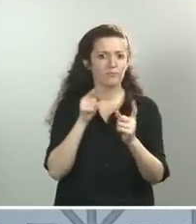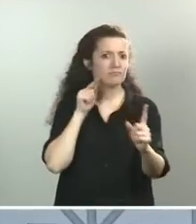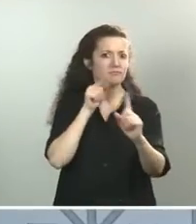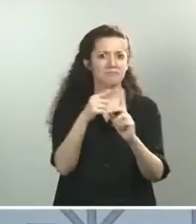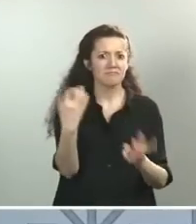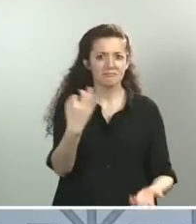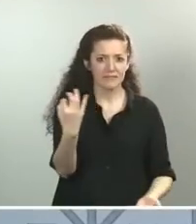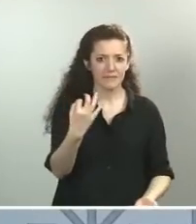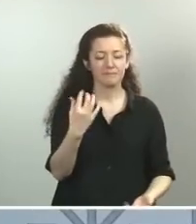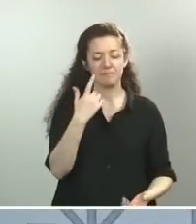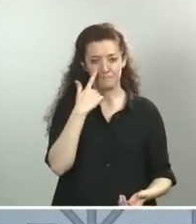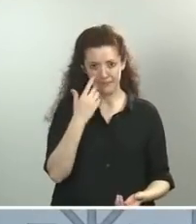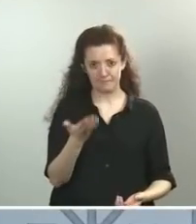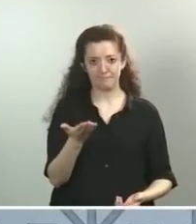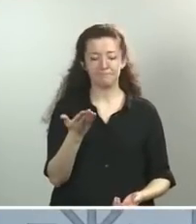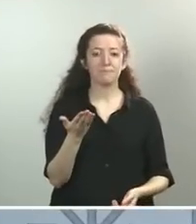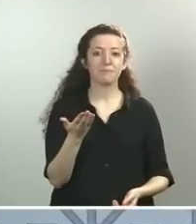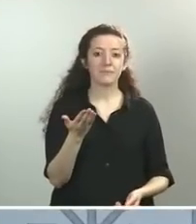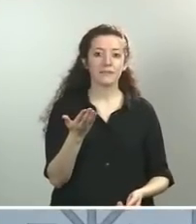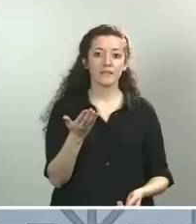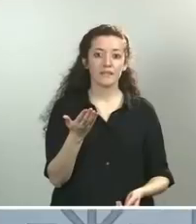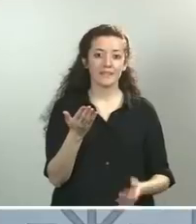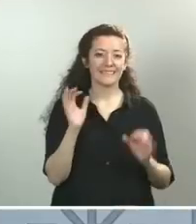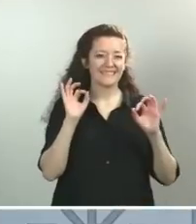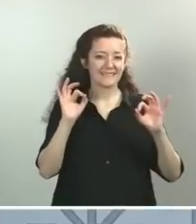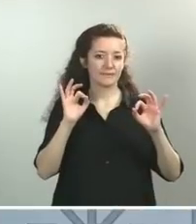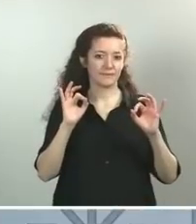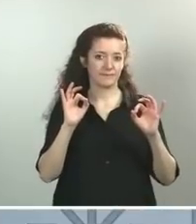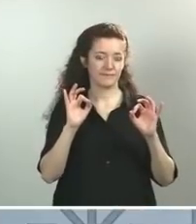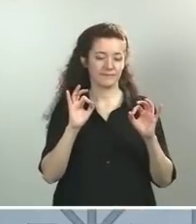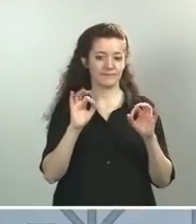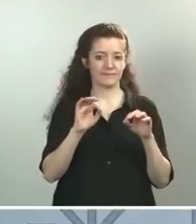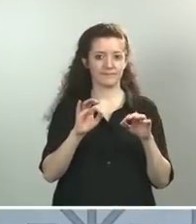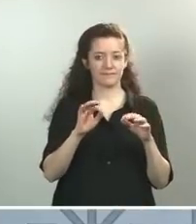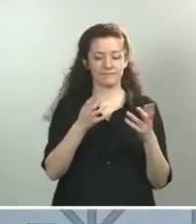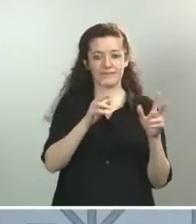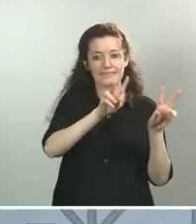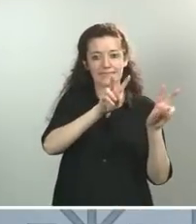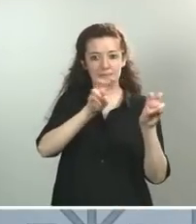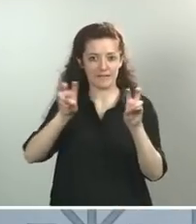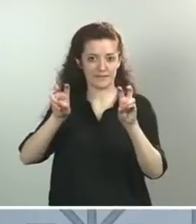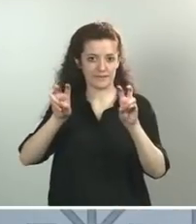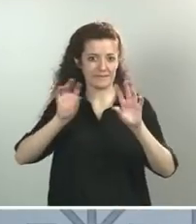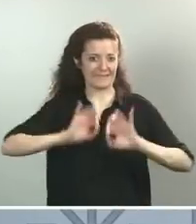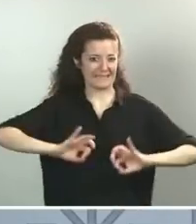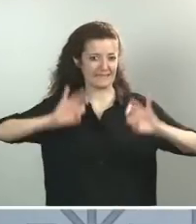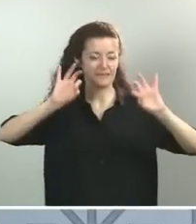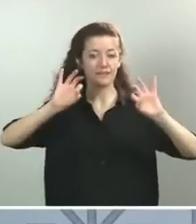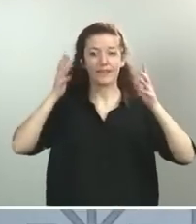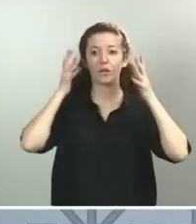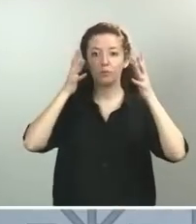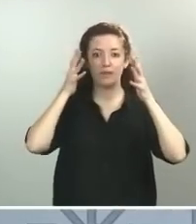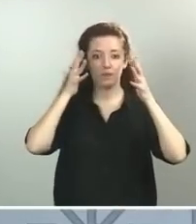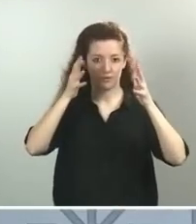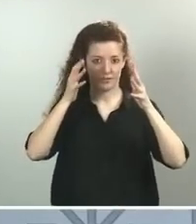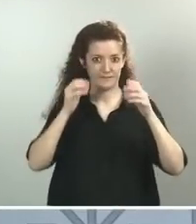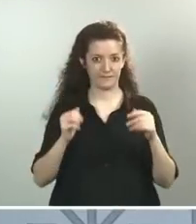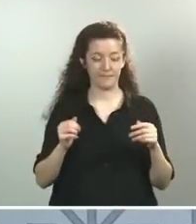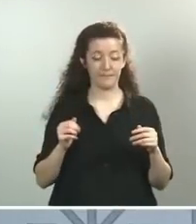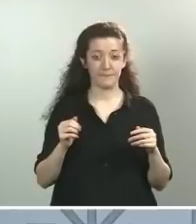entrando en elementos concretos que corresponden ás recomendaciónes e que agora as universidades,